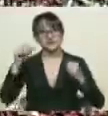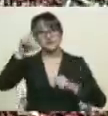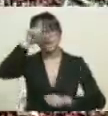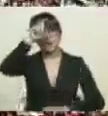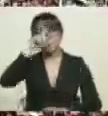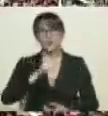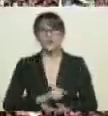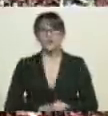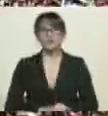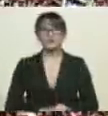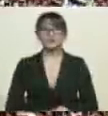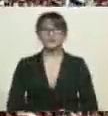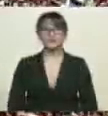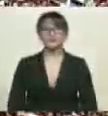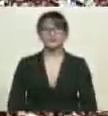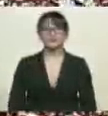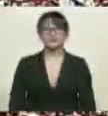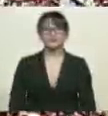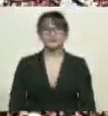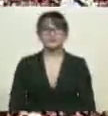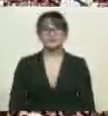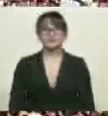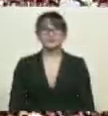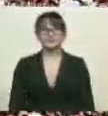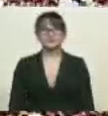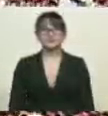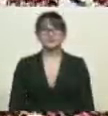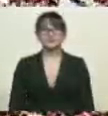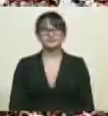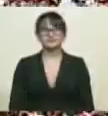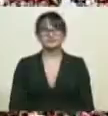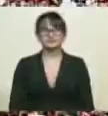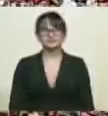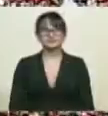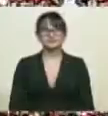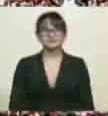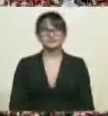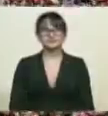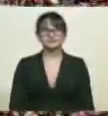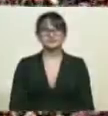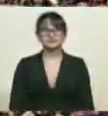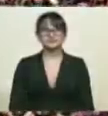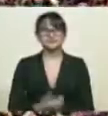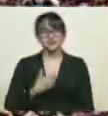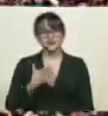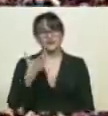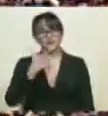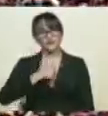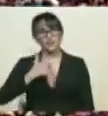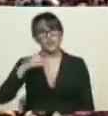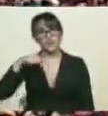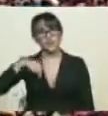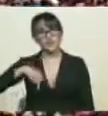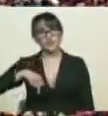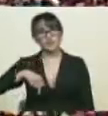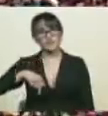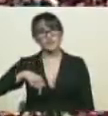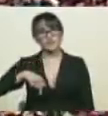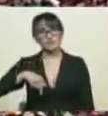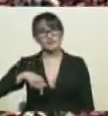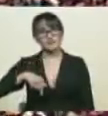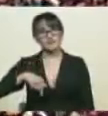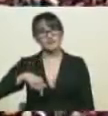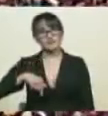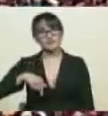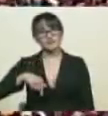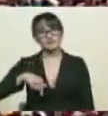patria amada! Aquí estoy, Coro. De punta